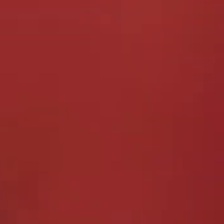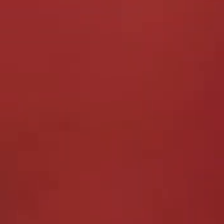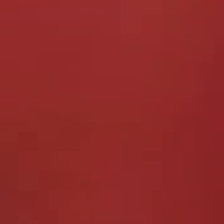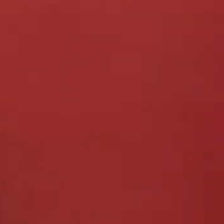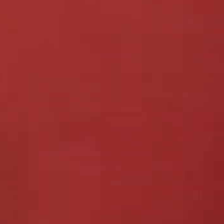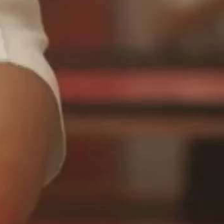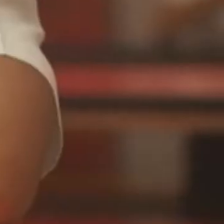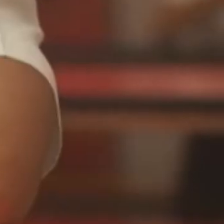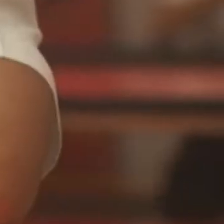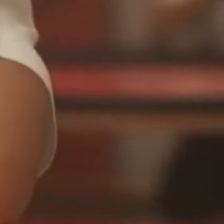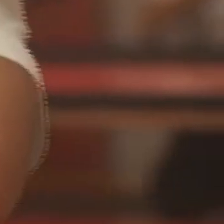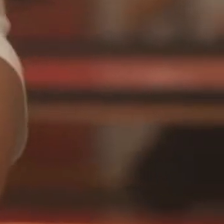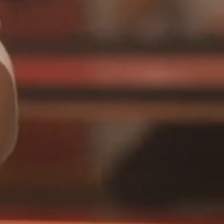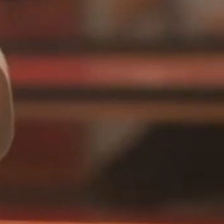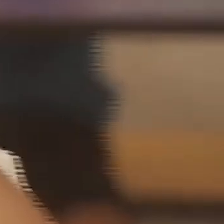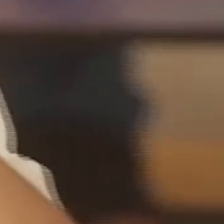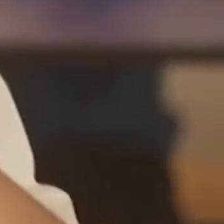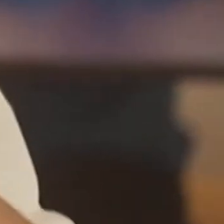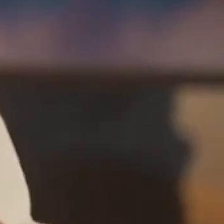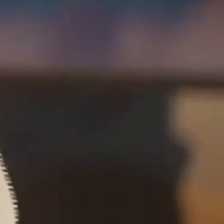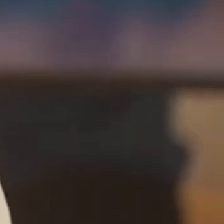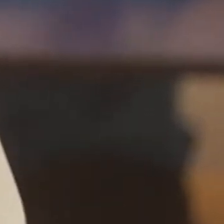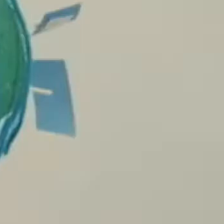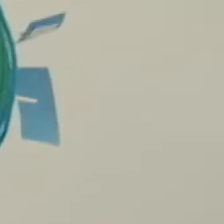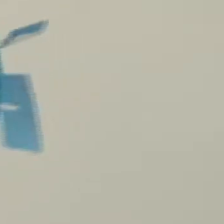Una alimentación sana y riquísima.